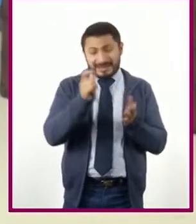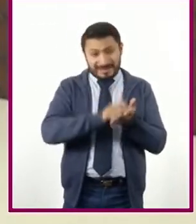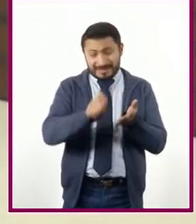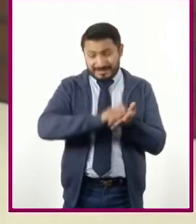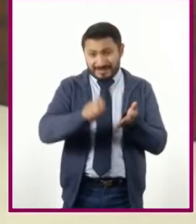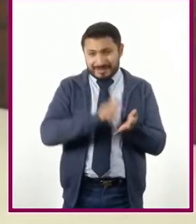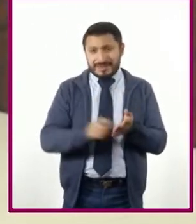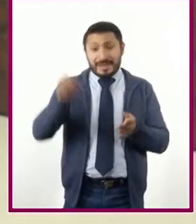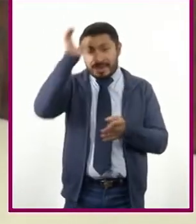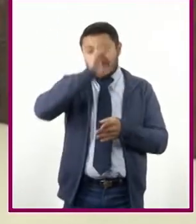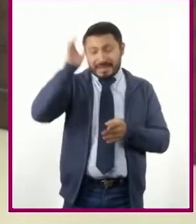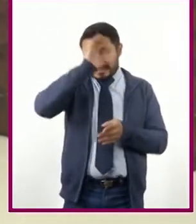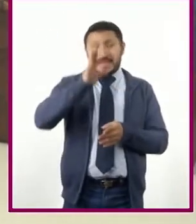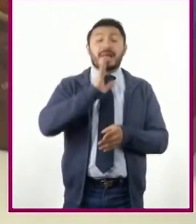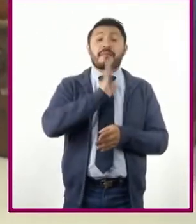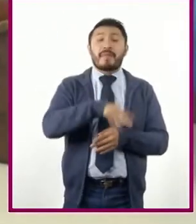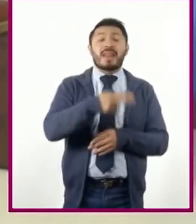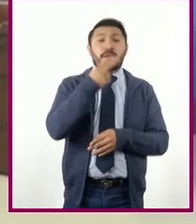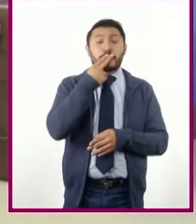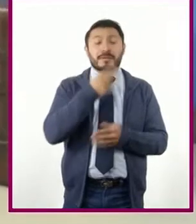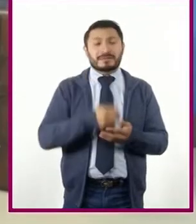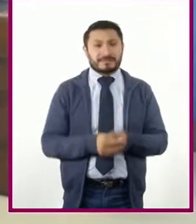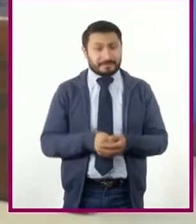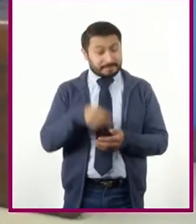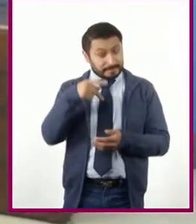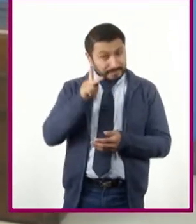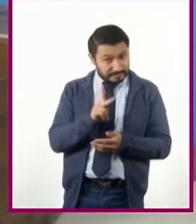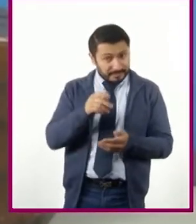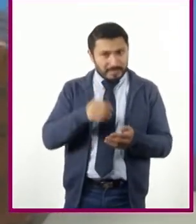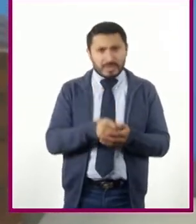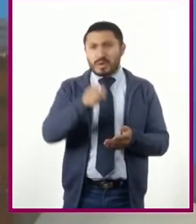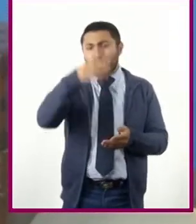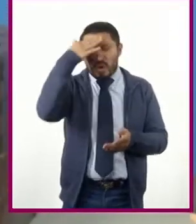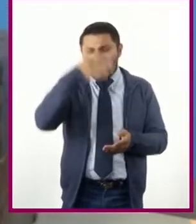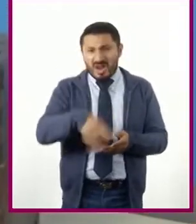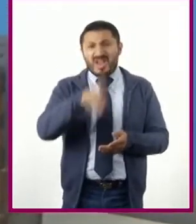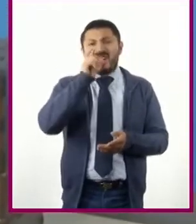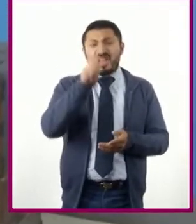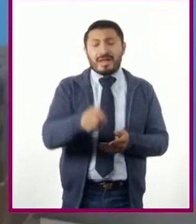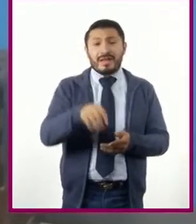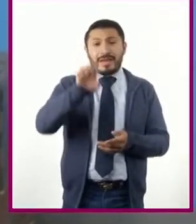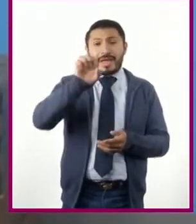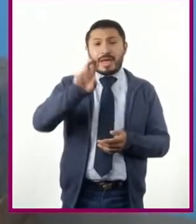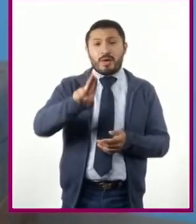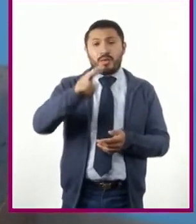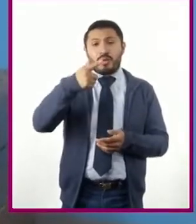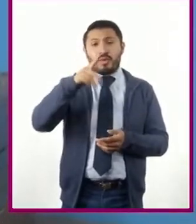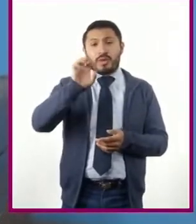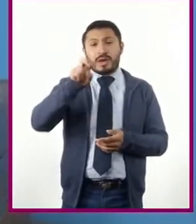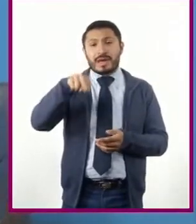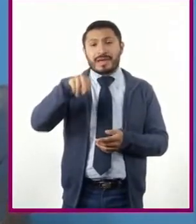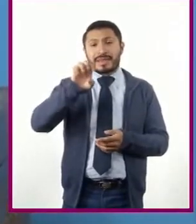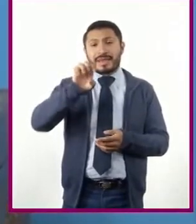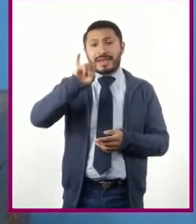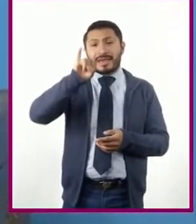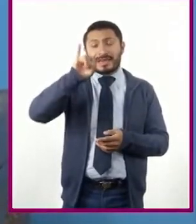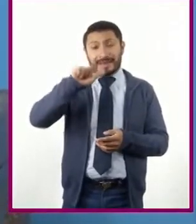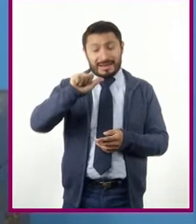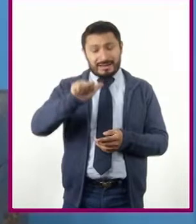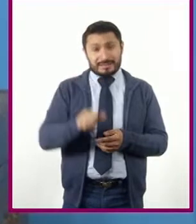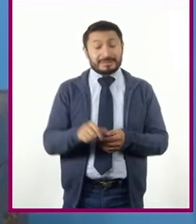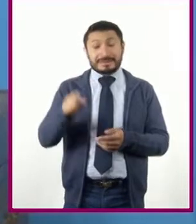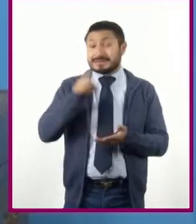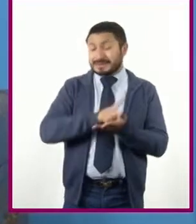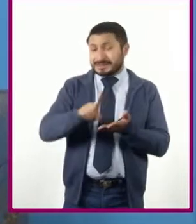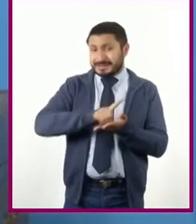de Martín Bonfil Olivera. Pero antes, ¿saben lo que es la eugenesia? De acuerdo con la Real Academia